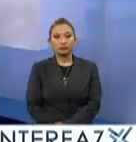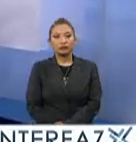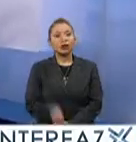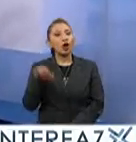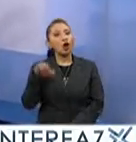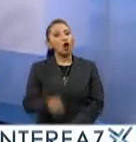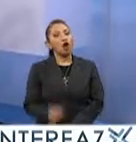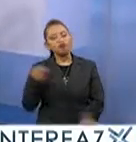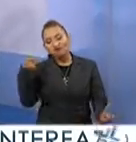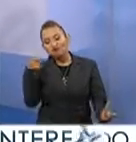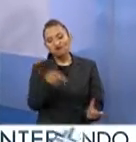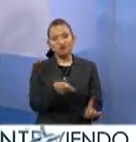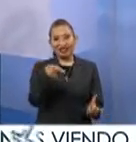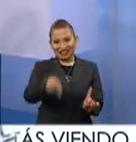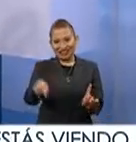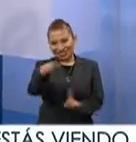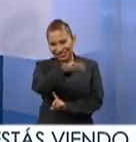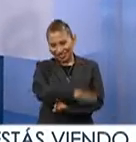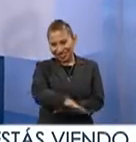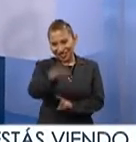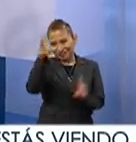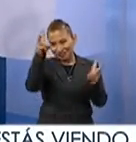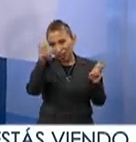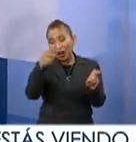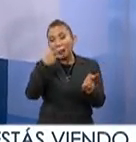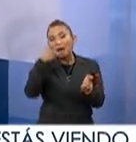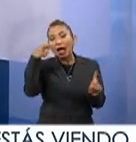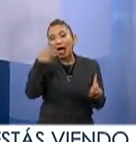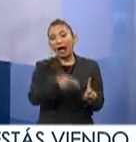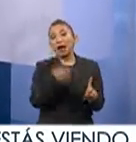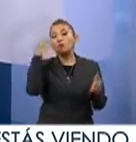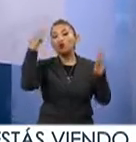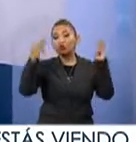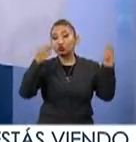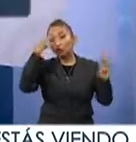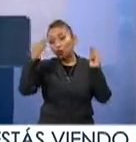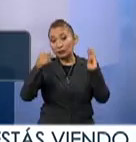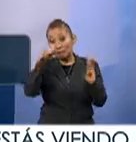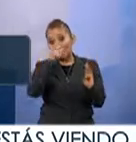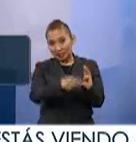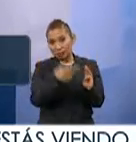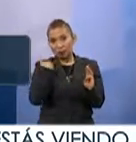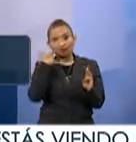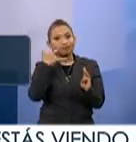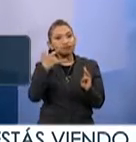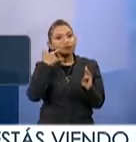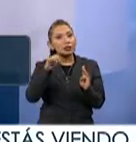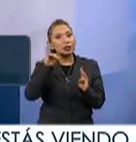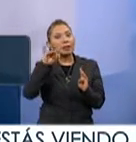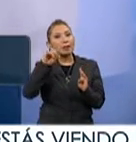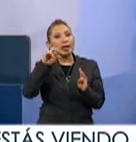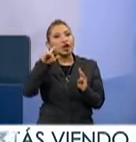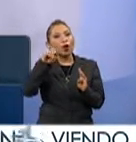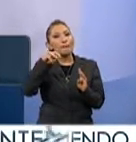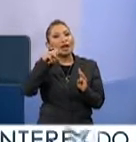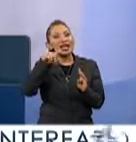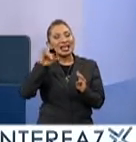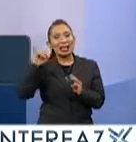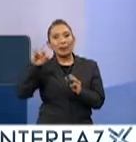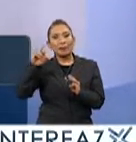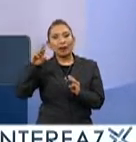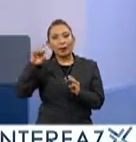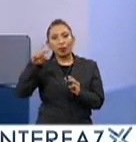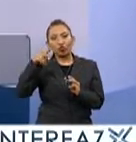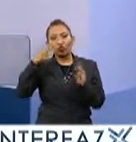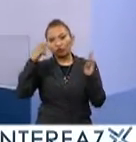Hoy nuestro eje central dentro de este programa fue hablar precisamente de los museos a partir de ese esfuerzo que se hace en Iberoamérica, los Ibermuseos. Bueno,